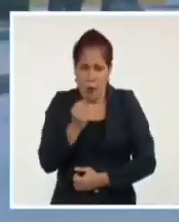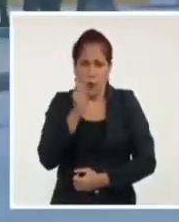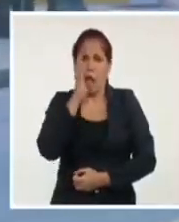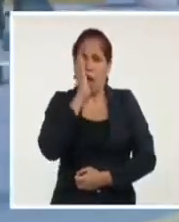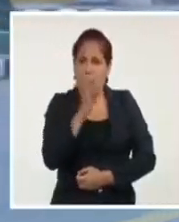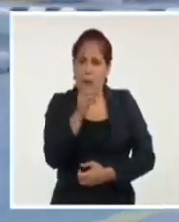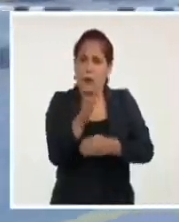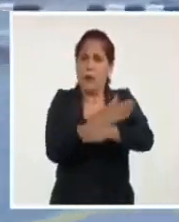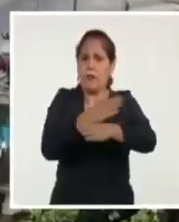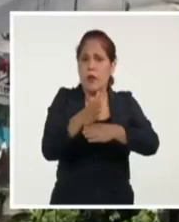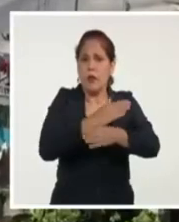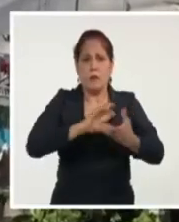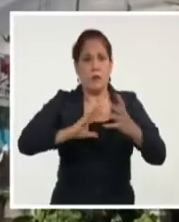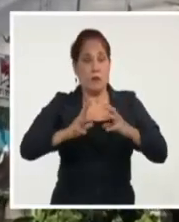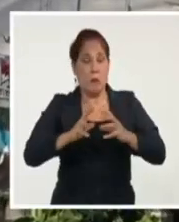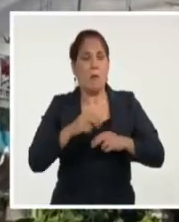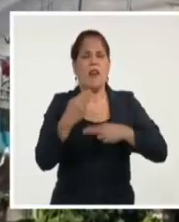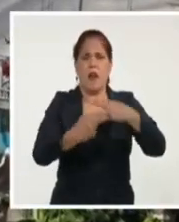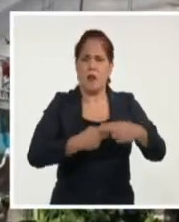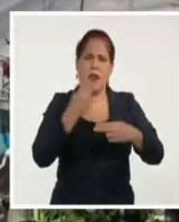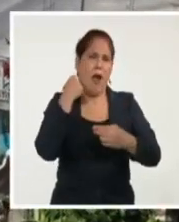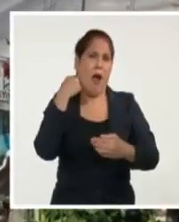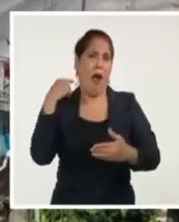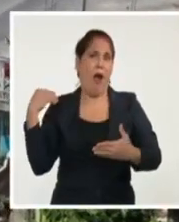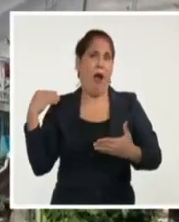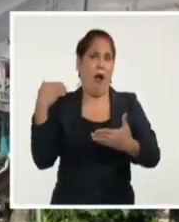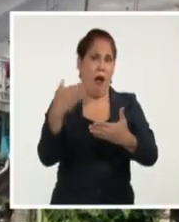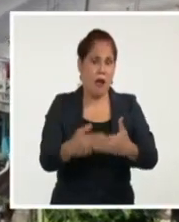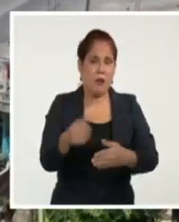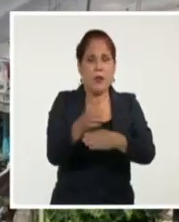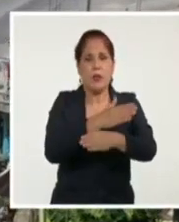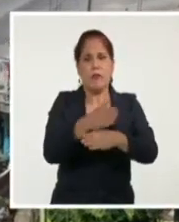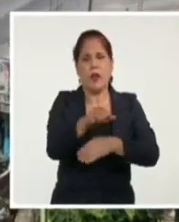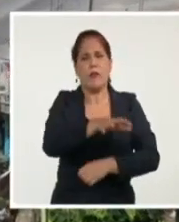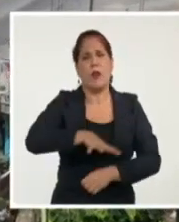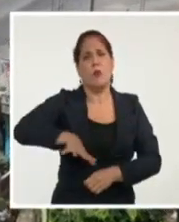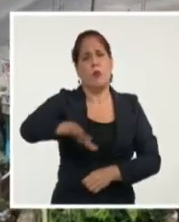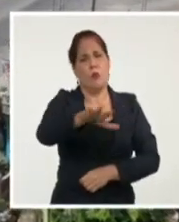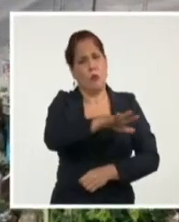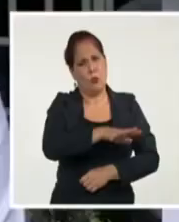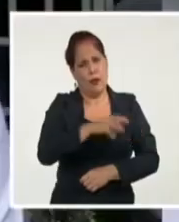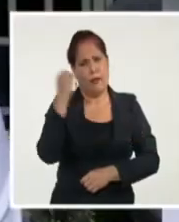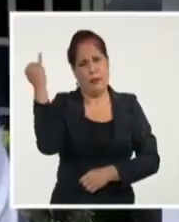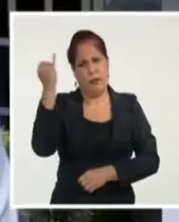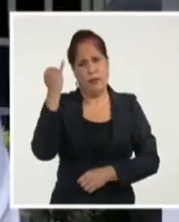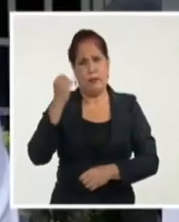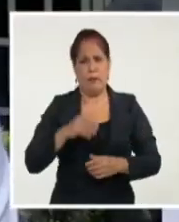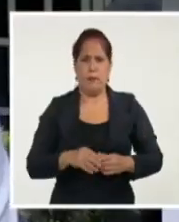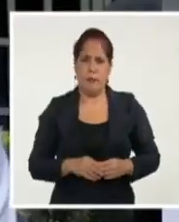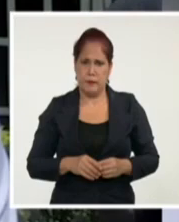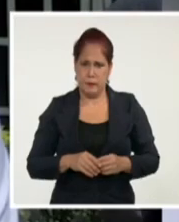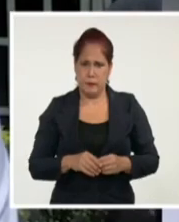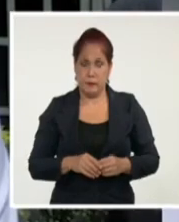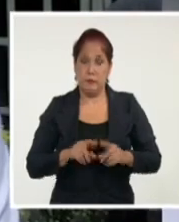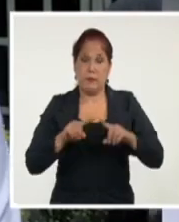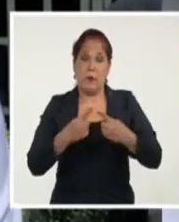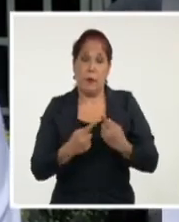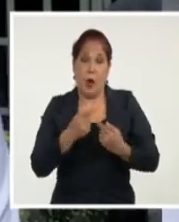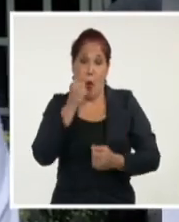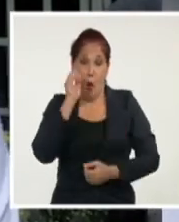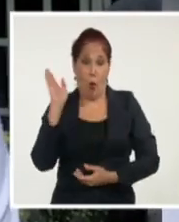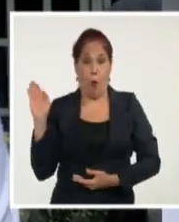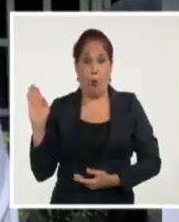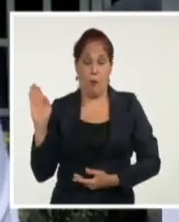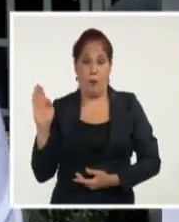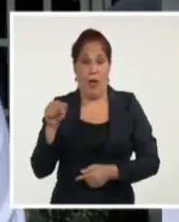a la diversidad y lo ha hecho por años en múltiples escenarios internacionales. Pero Suárez no